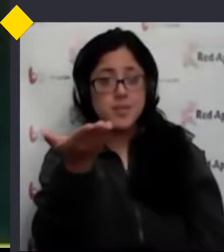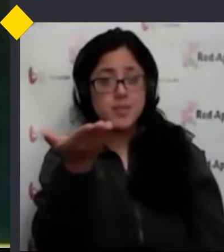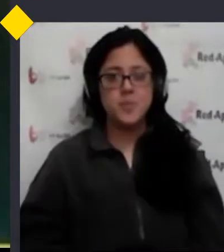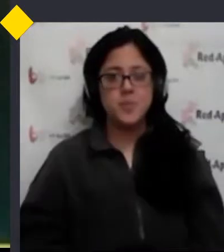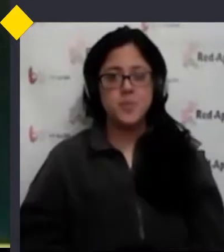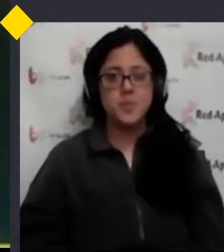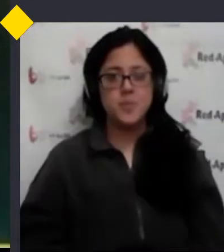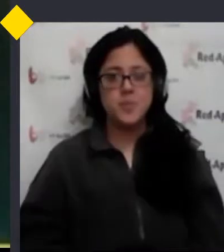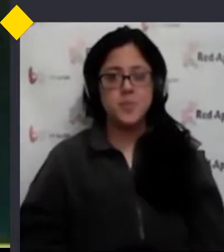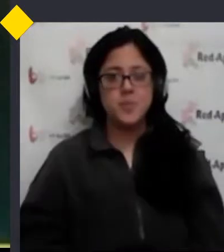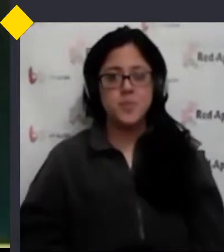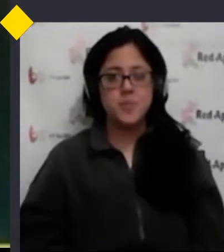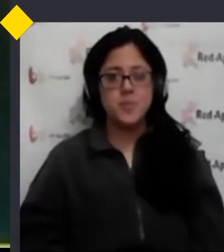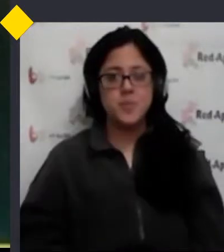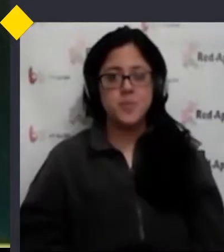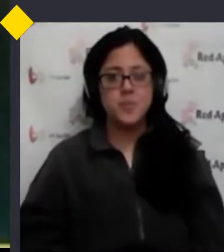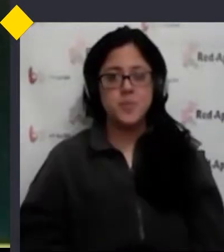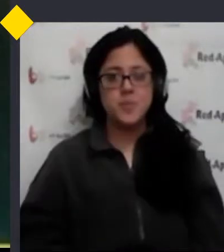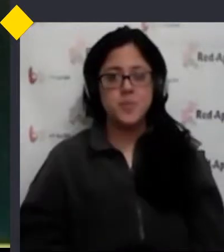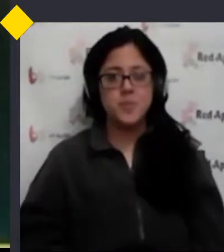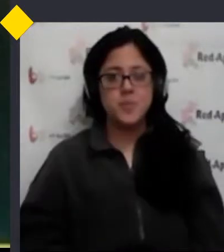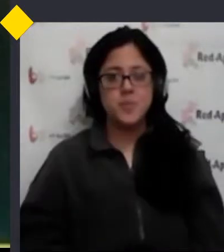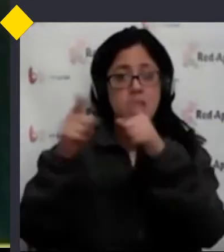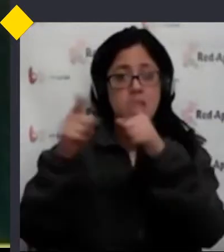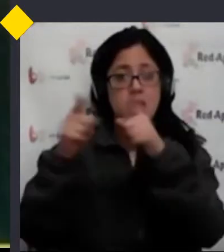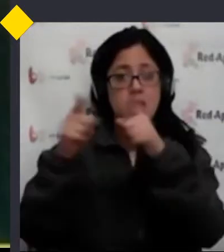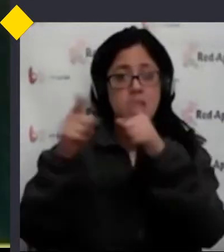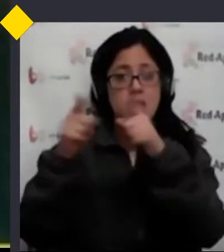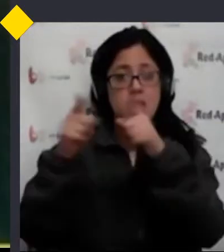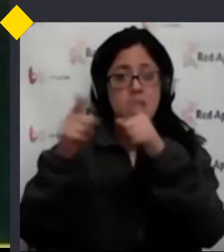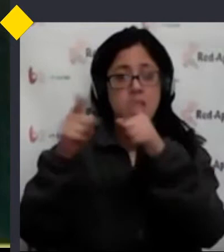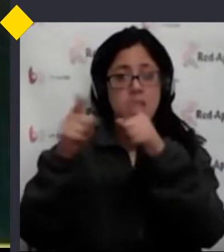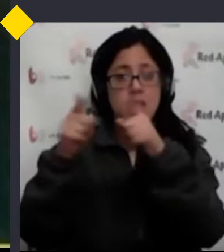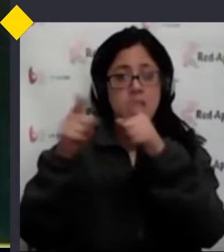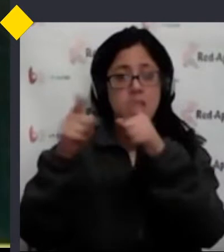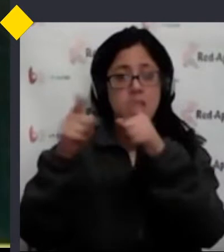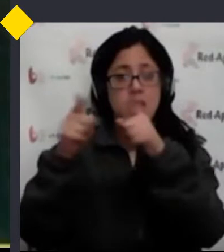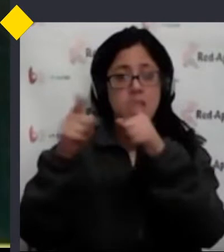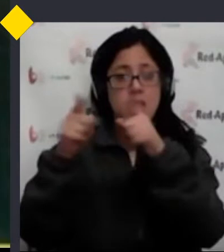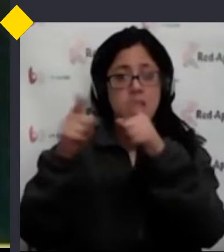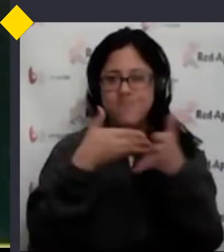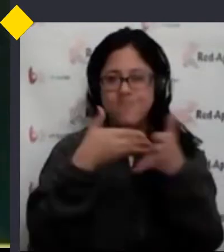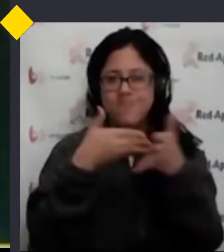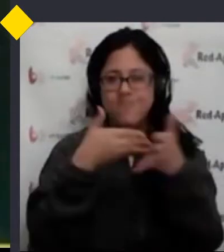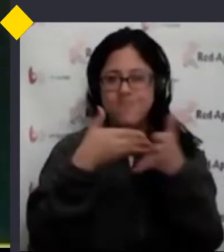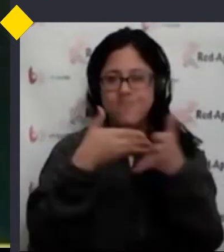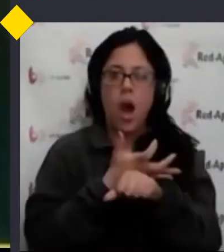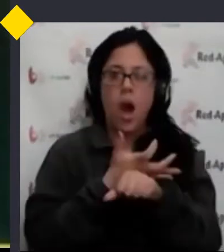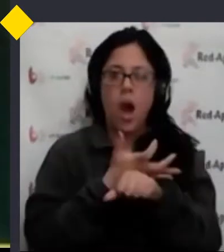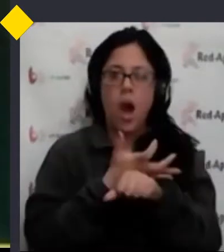para nosotros las personas de la diversidad sexual hay ciertas dificultades adicionales a lo que tradicionalmente se